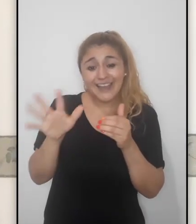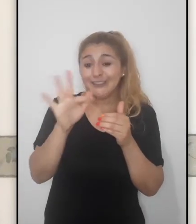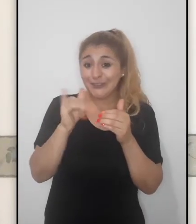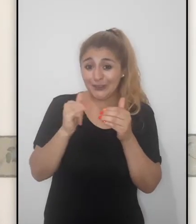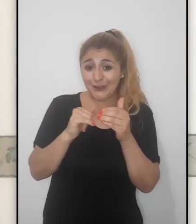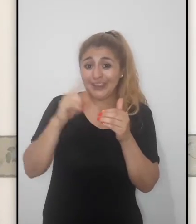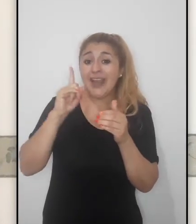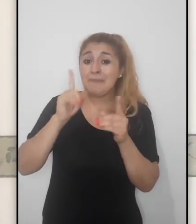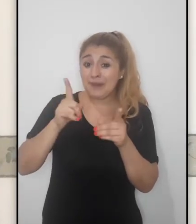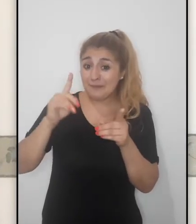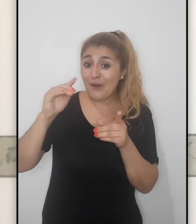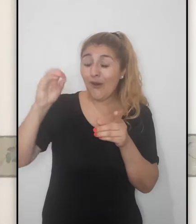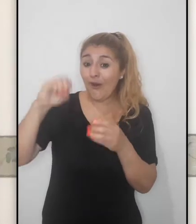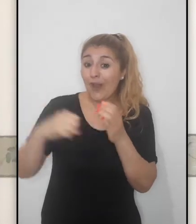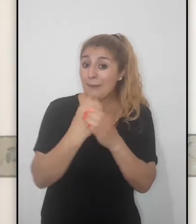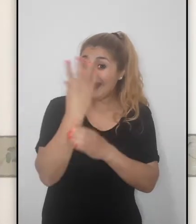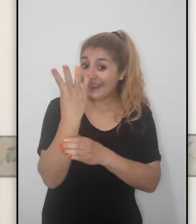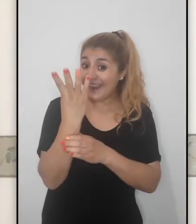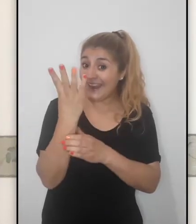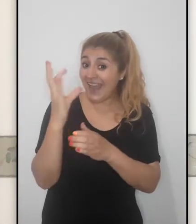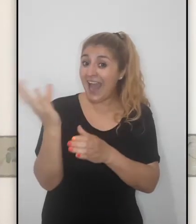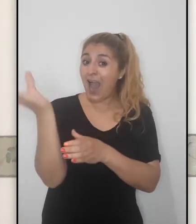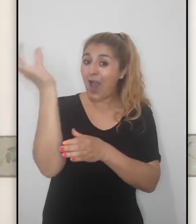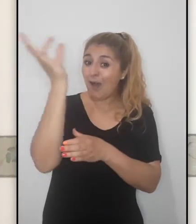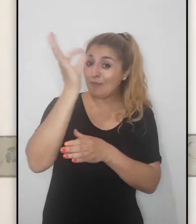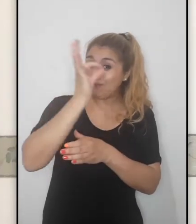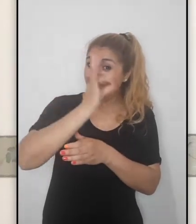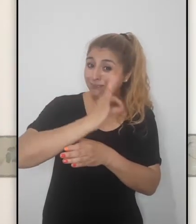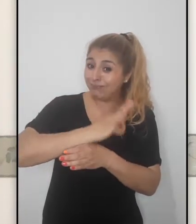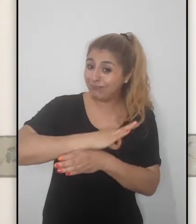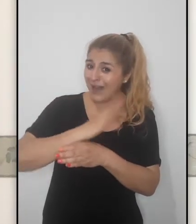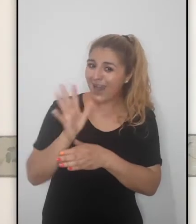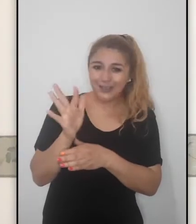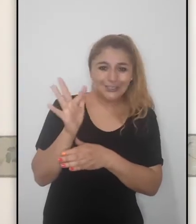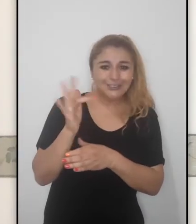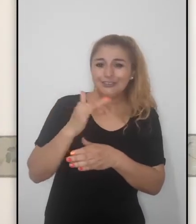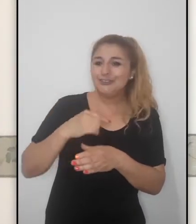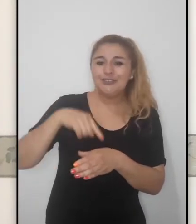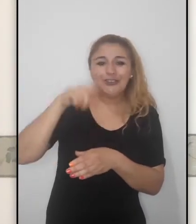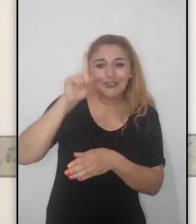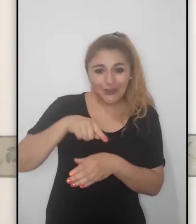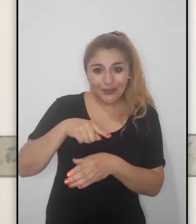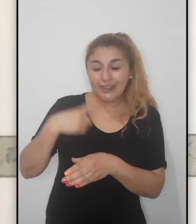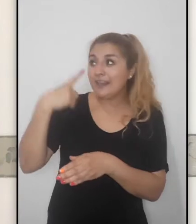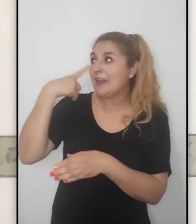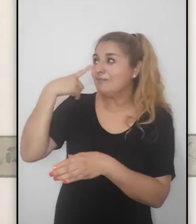de dios dios te bendiga y que tengas una gran bendecida semana